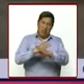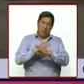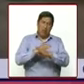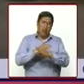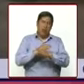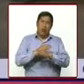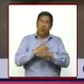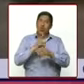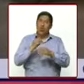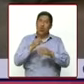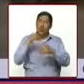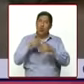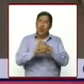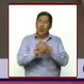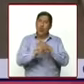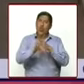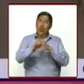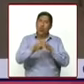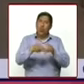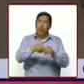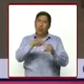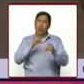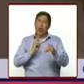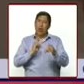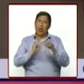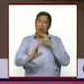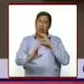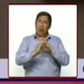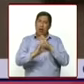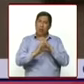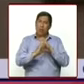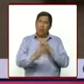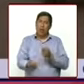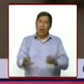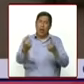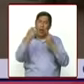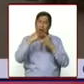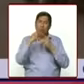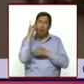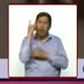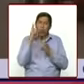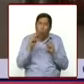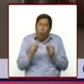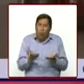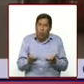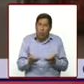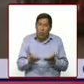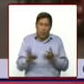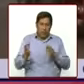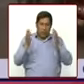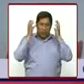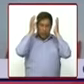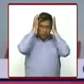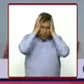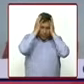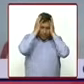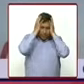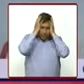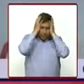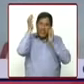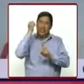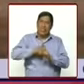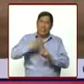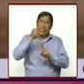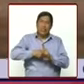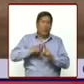ni ingresar cisternas y vehículos en tránsito al territorio nacional, y eso ha generado de que nosotros hagamos los esfuerzos